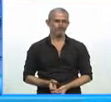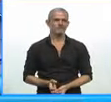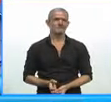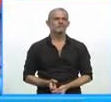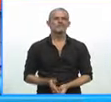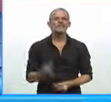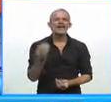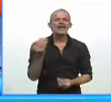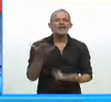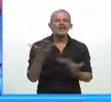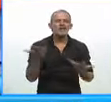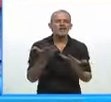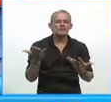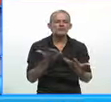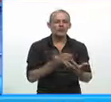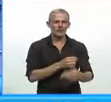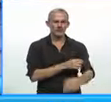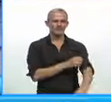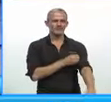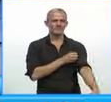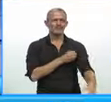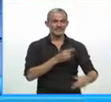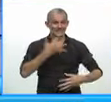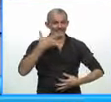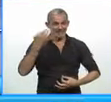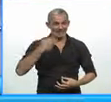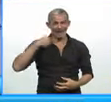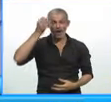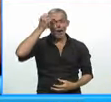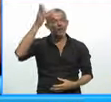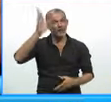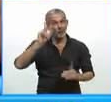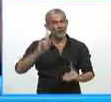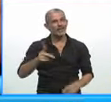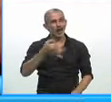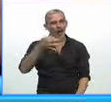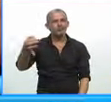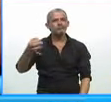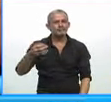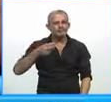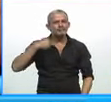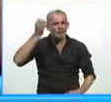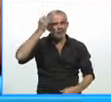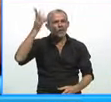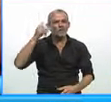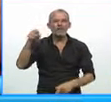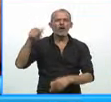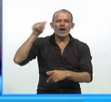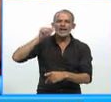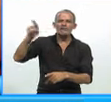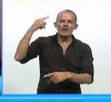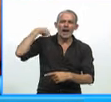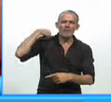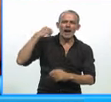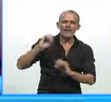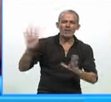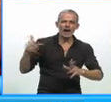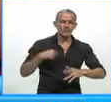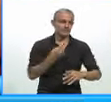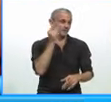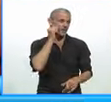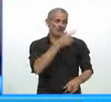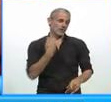¿Qué pasó? Sí, ahora me había olvidado, pero me había olvidado que estaba lesionado. Pero sí,